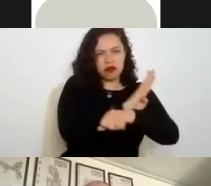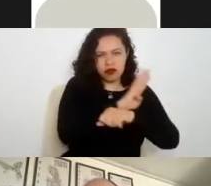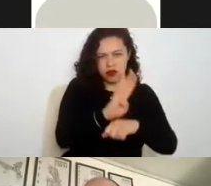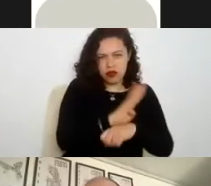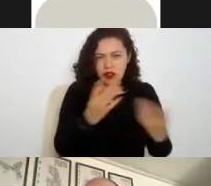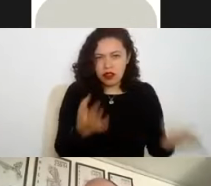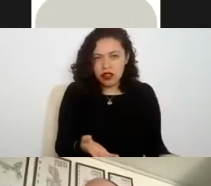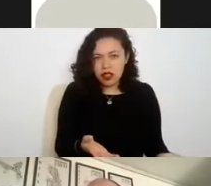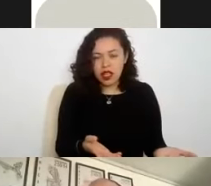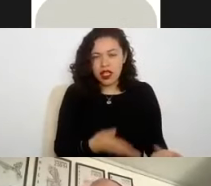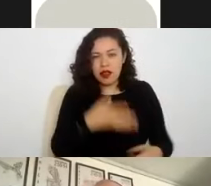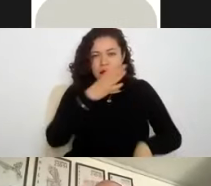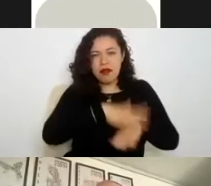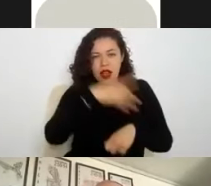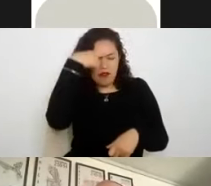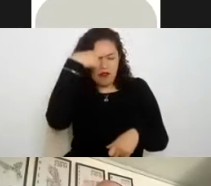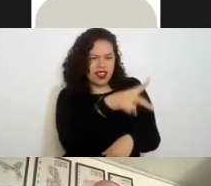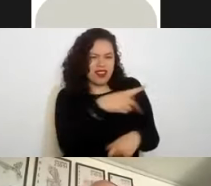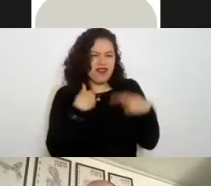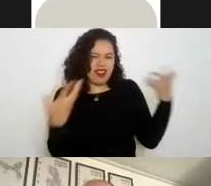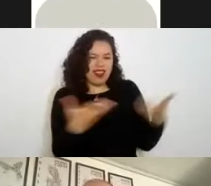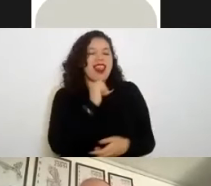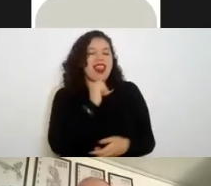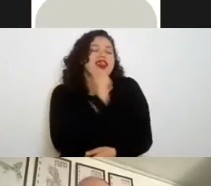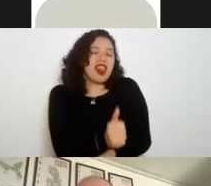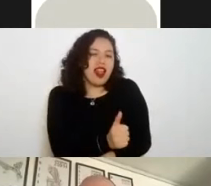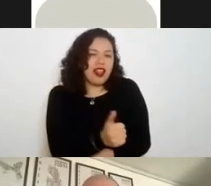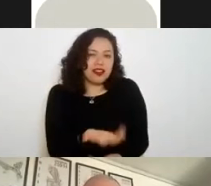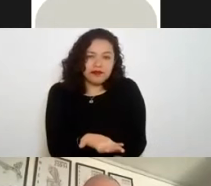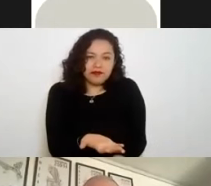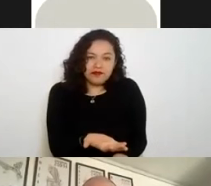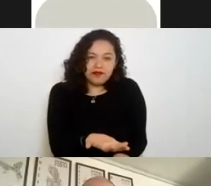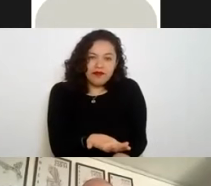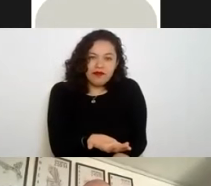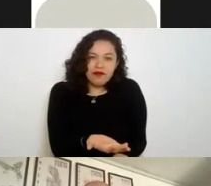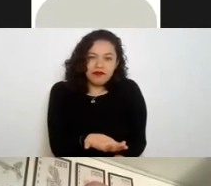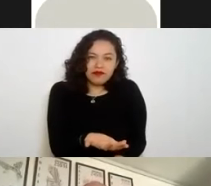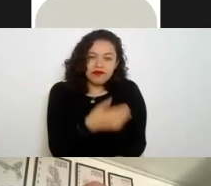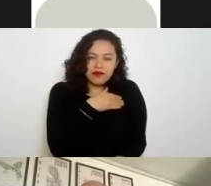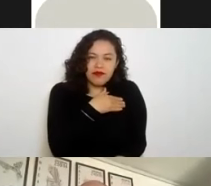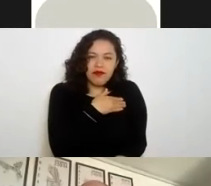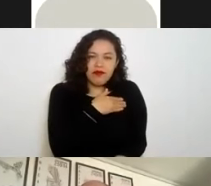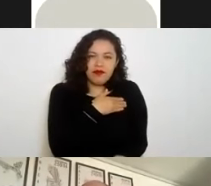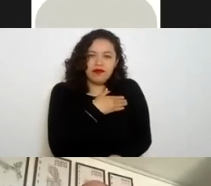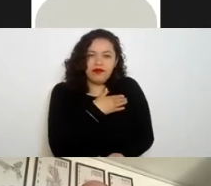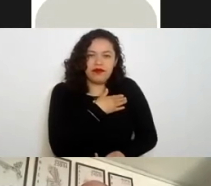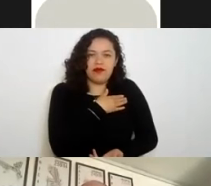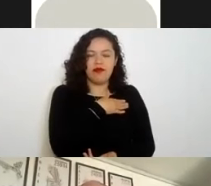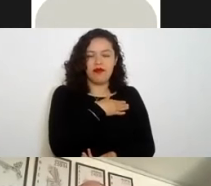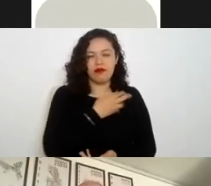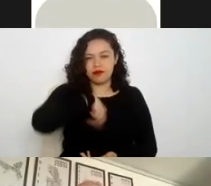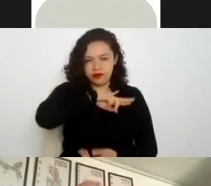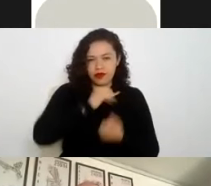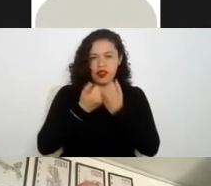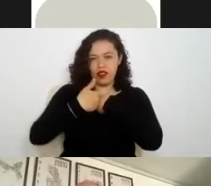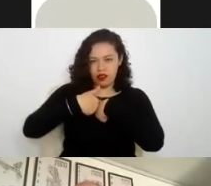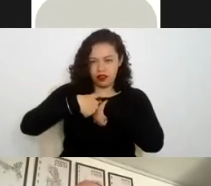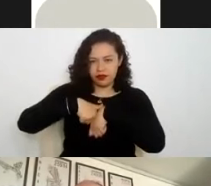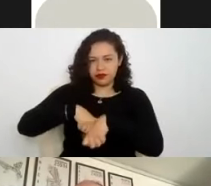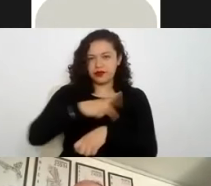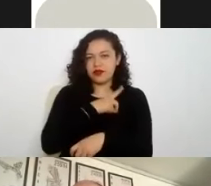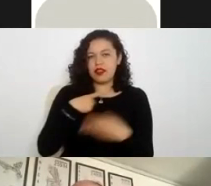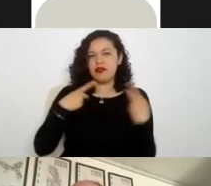lo más fácil va a ser no hacer nada, tristemente. Entonces, pues como sociedad sí nos corresponde, repito, inspirar a las